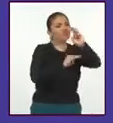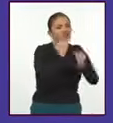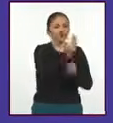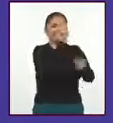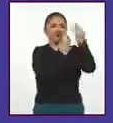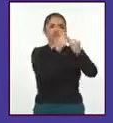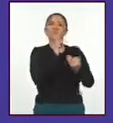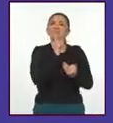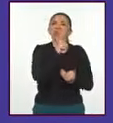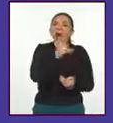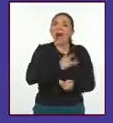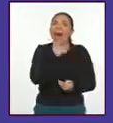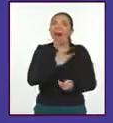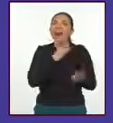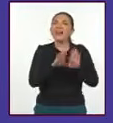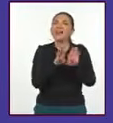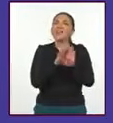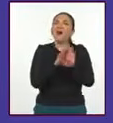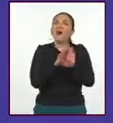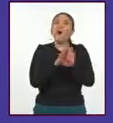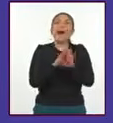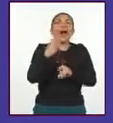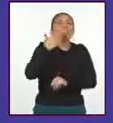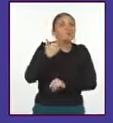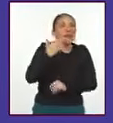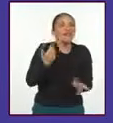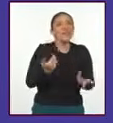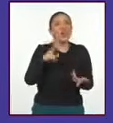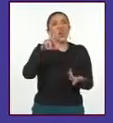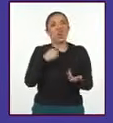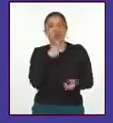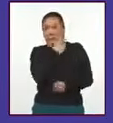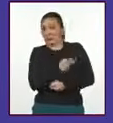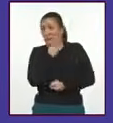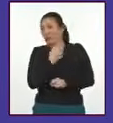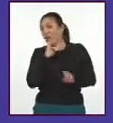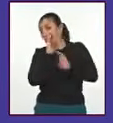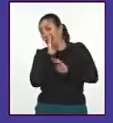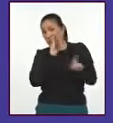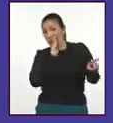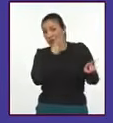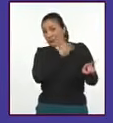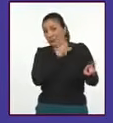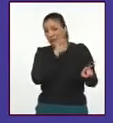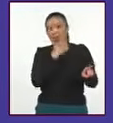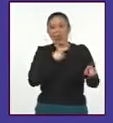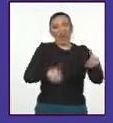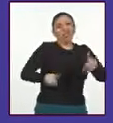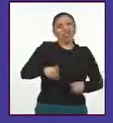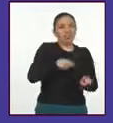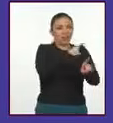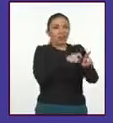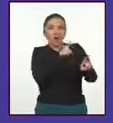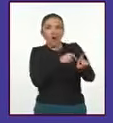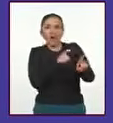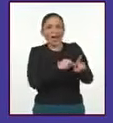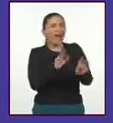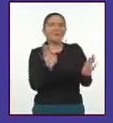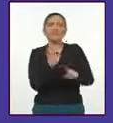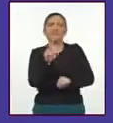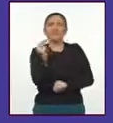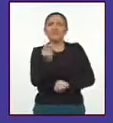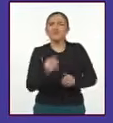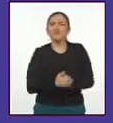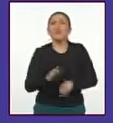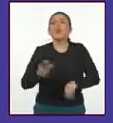más empatía, no generar rumores, no agredir, no molestar, no violentar de ninguna manera, bajo el